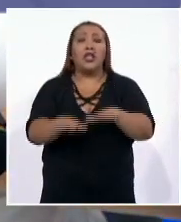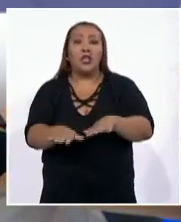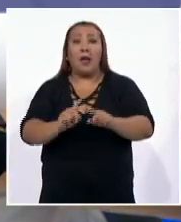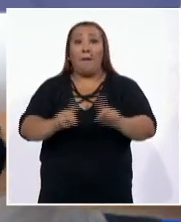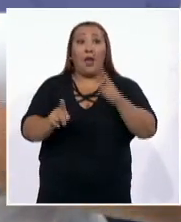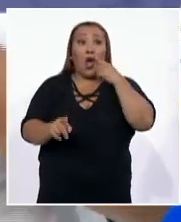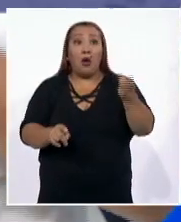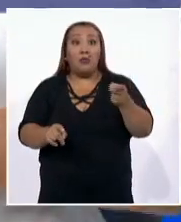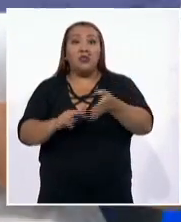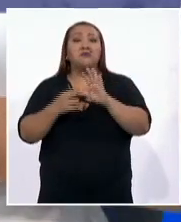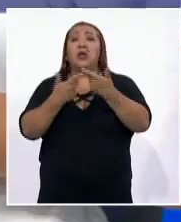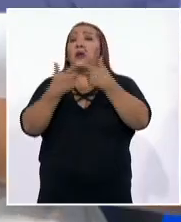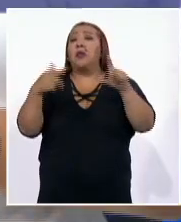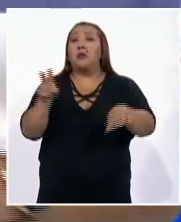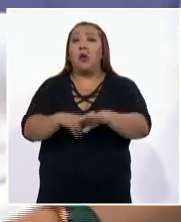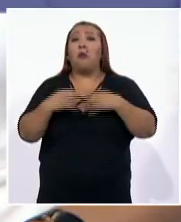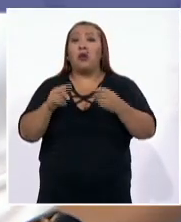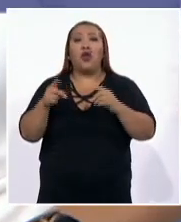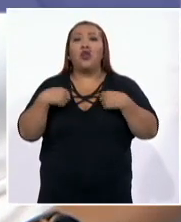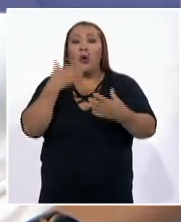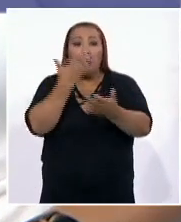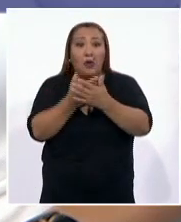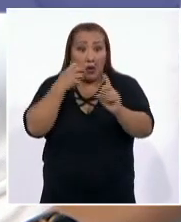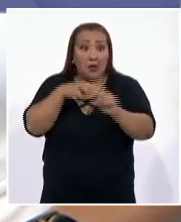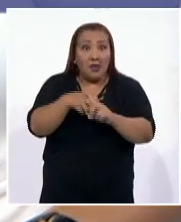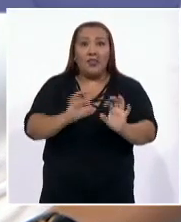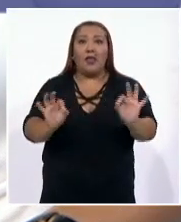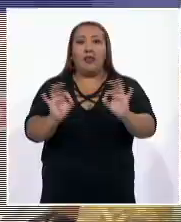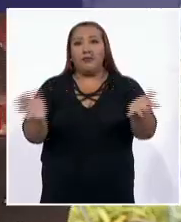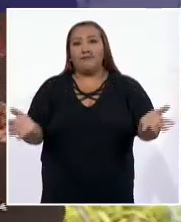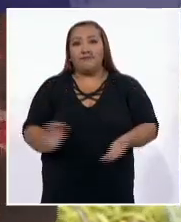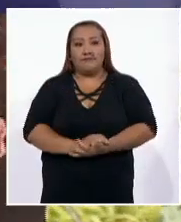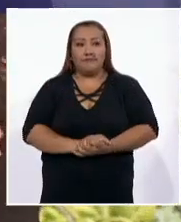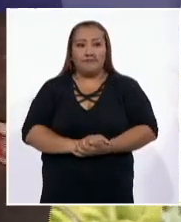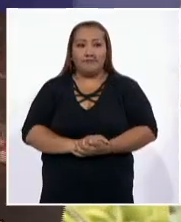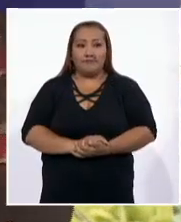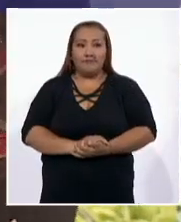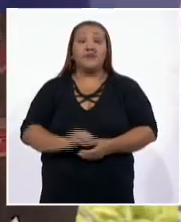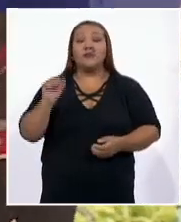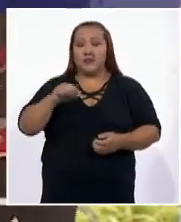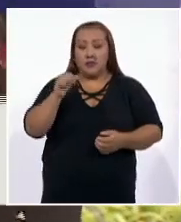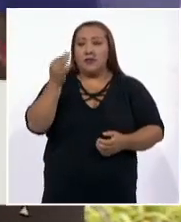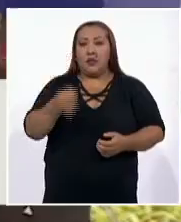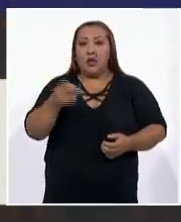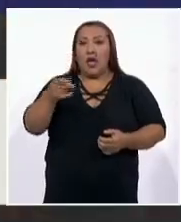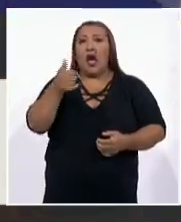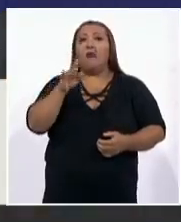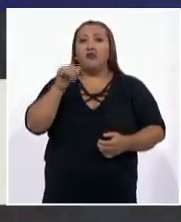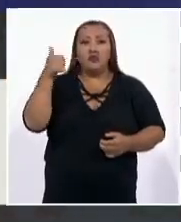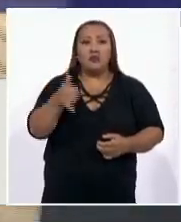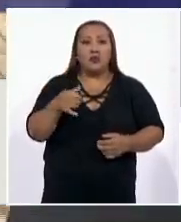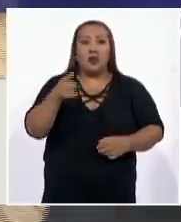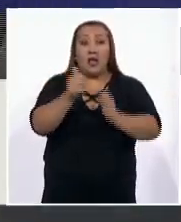embargo, este sujeto se encuentra libre porque no hubo flagrancia. Sí, señorita, sí, abusada. La madre y